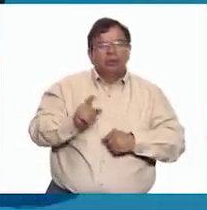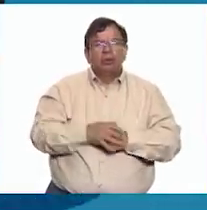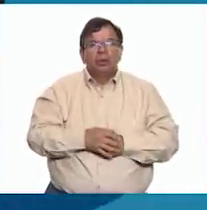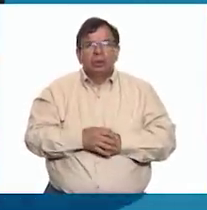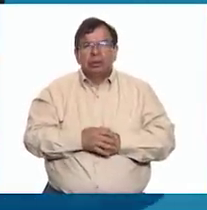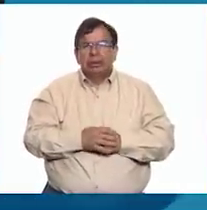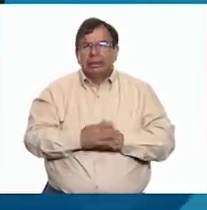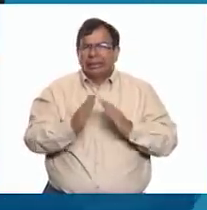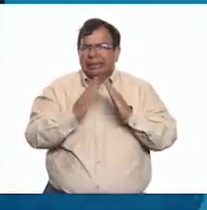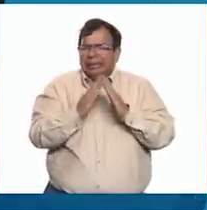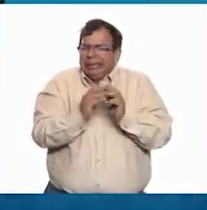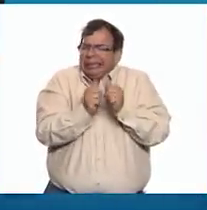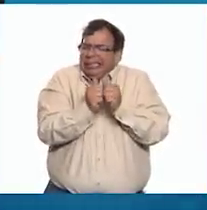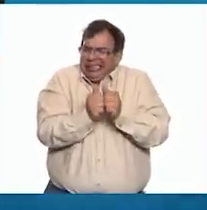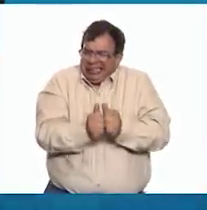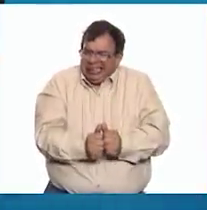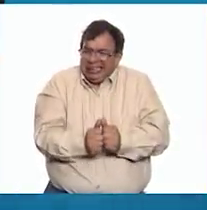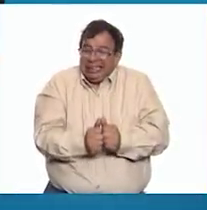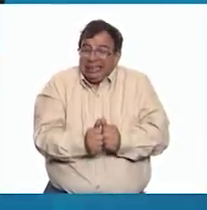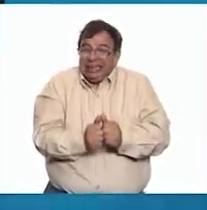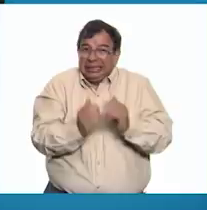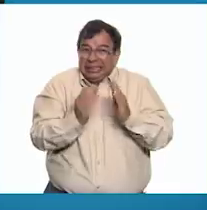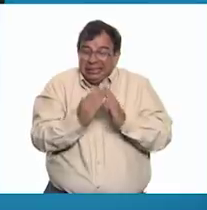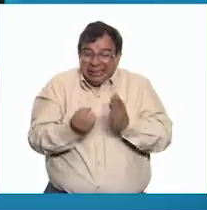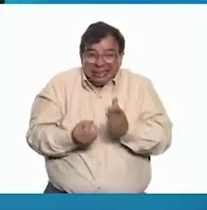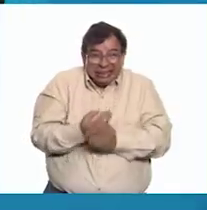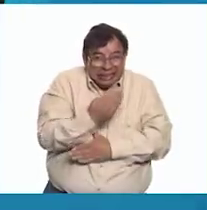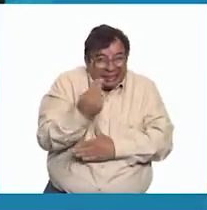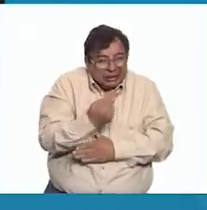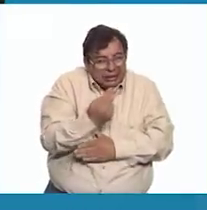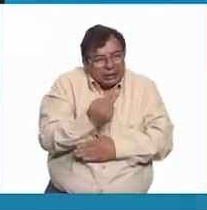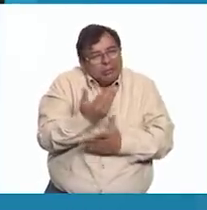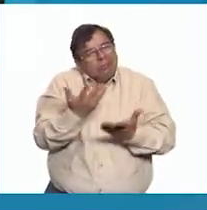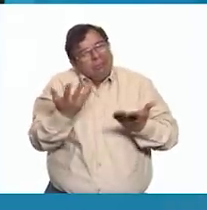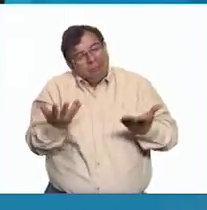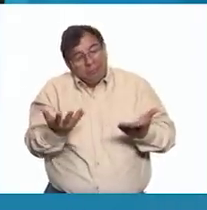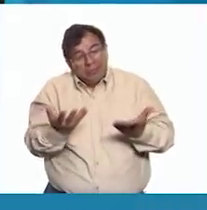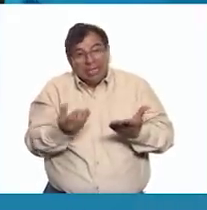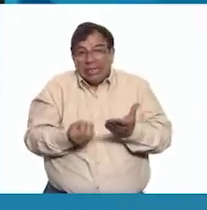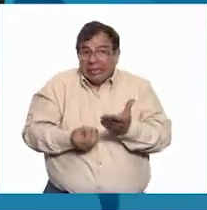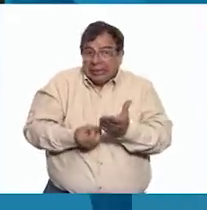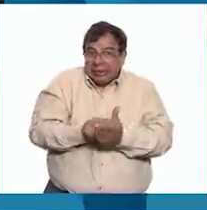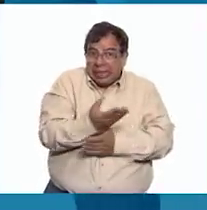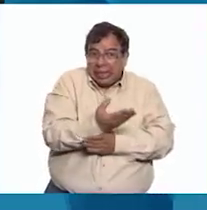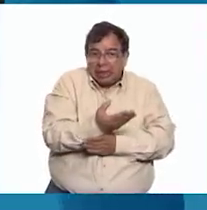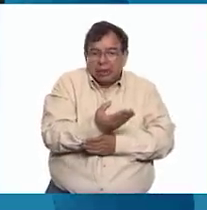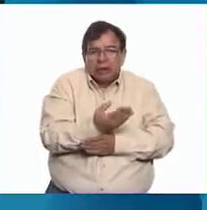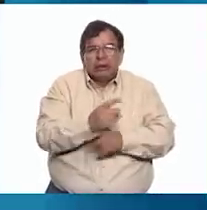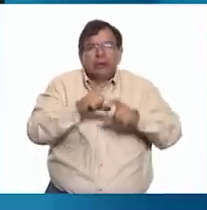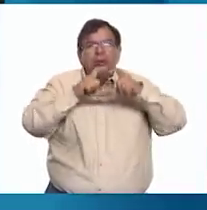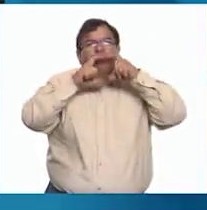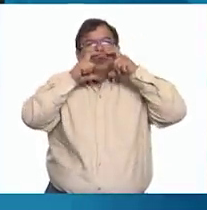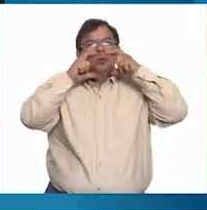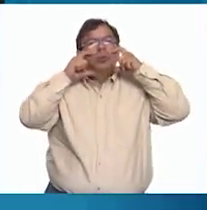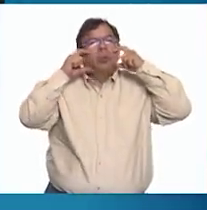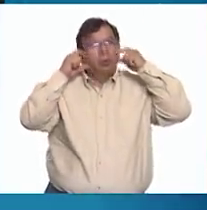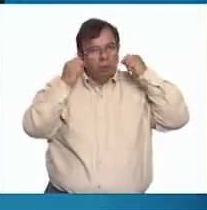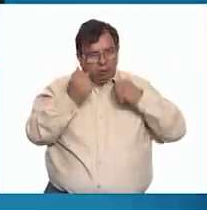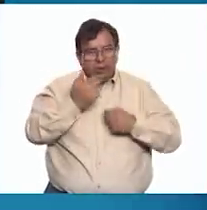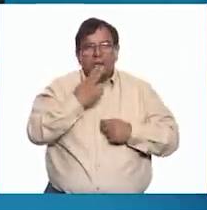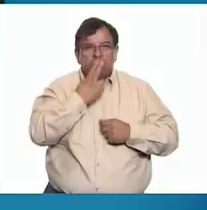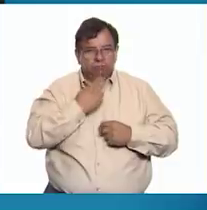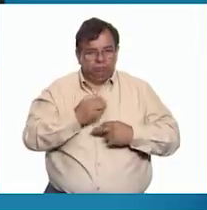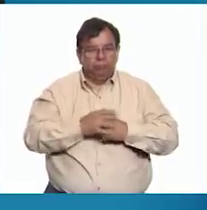no salir de casa a menos que sea muy necesario. Si lo haces, utiliza el